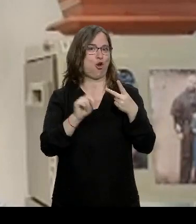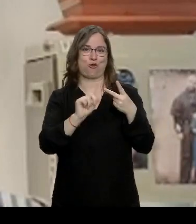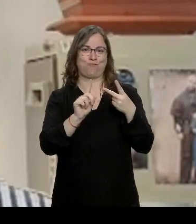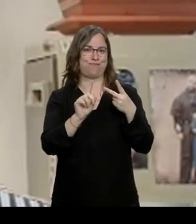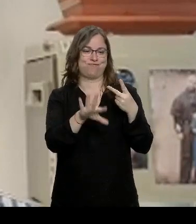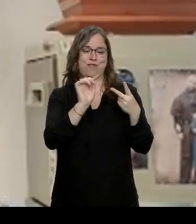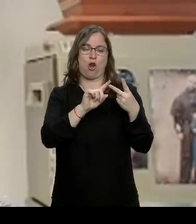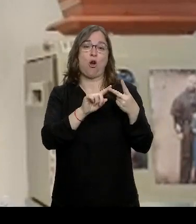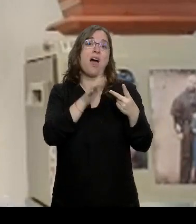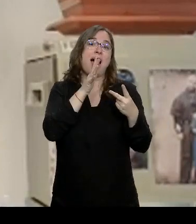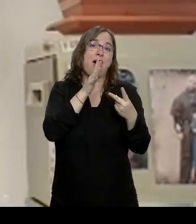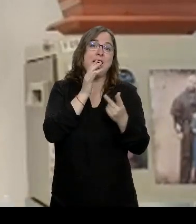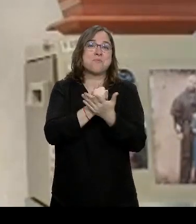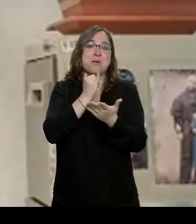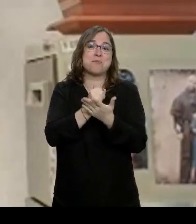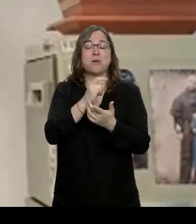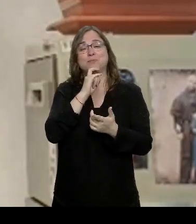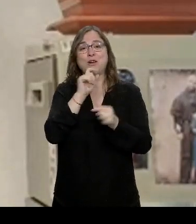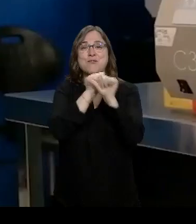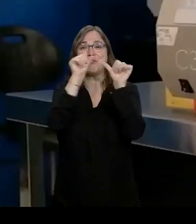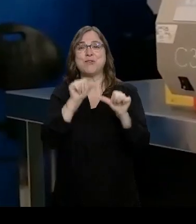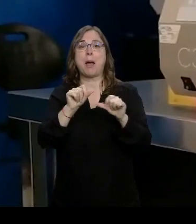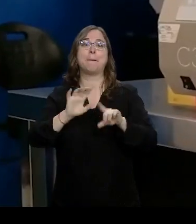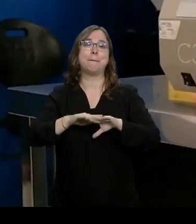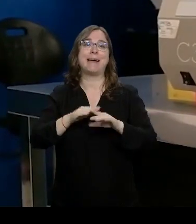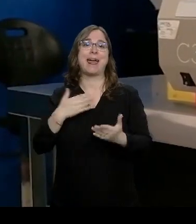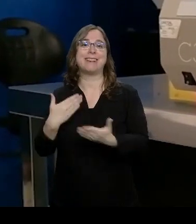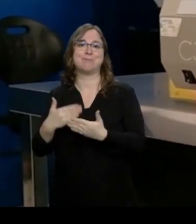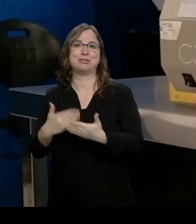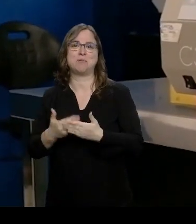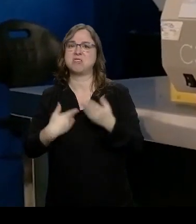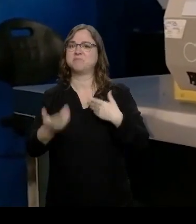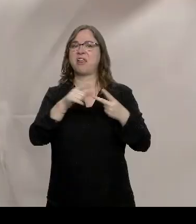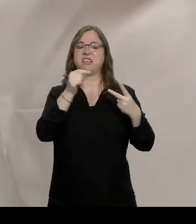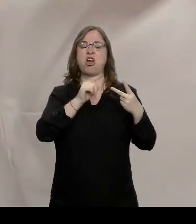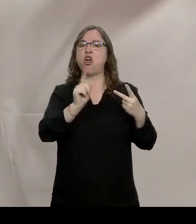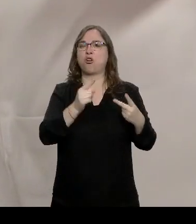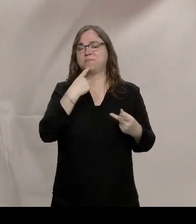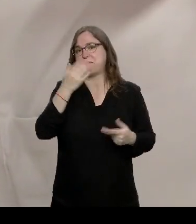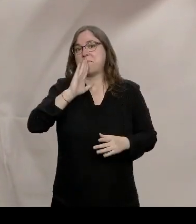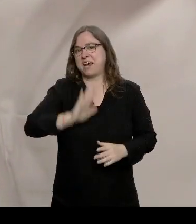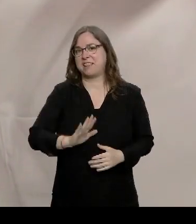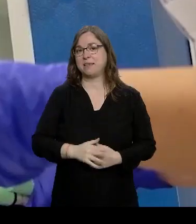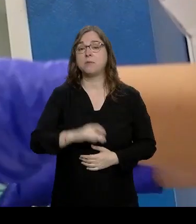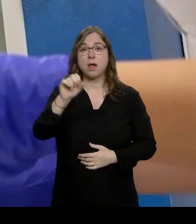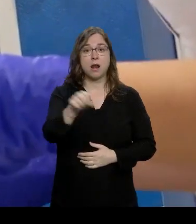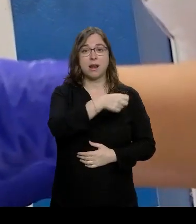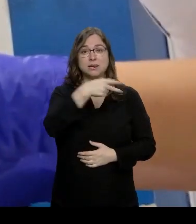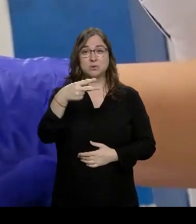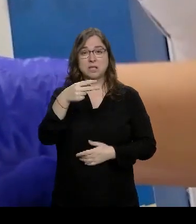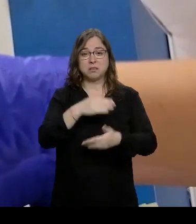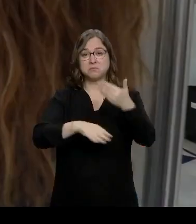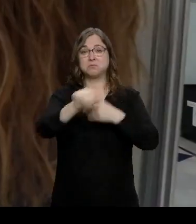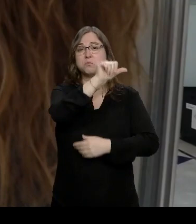de AstraZeneca y ahora pues está mirando la forma de validar esa decisión. Los resultados definitivos se esperan